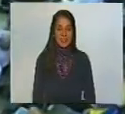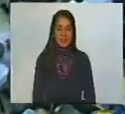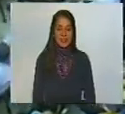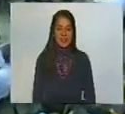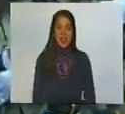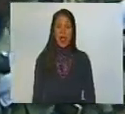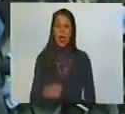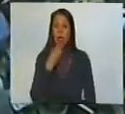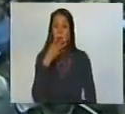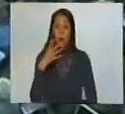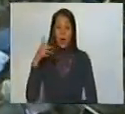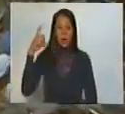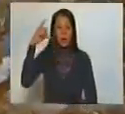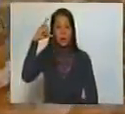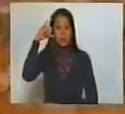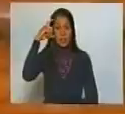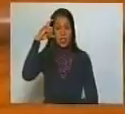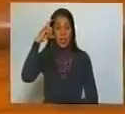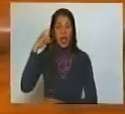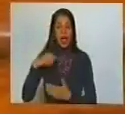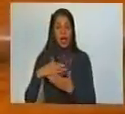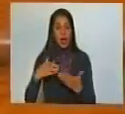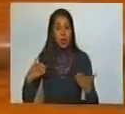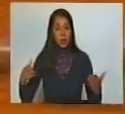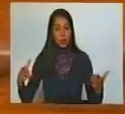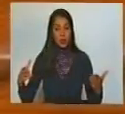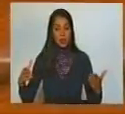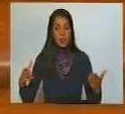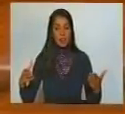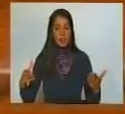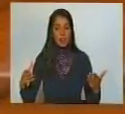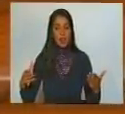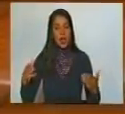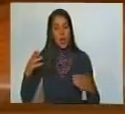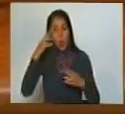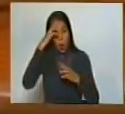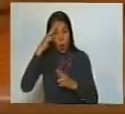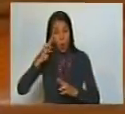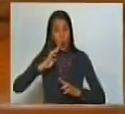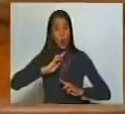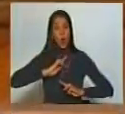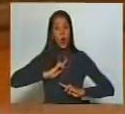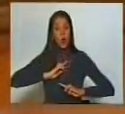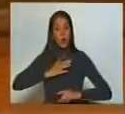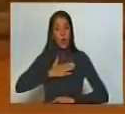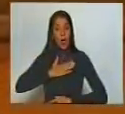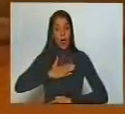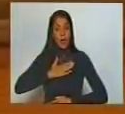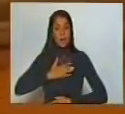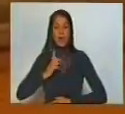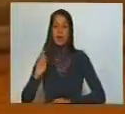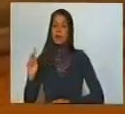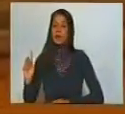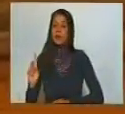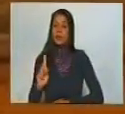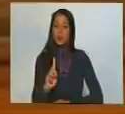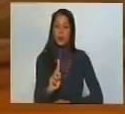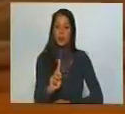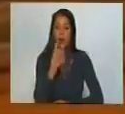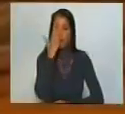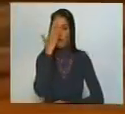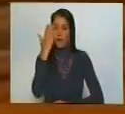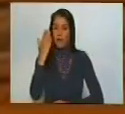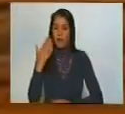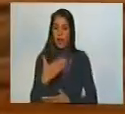A todos, es un gran honor para mí pararme aquí frente a ustedes,